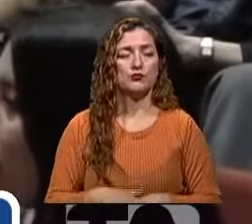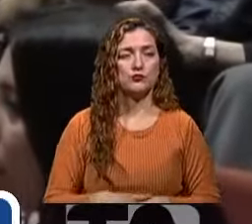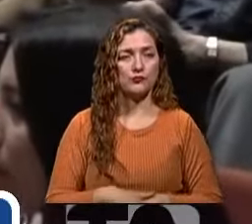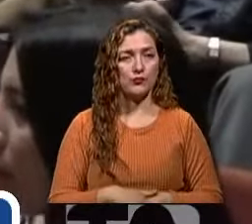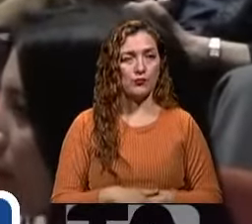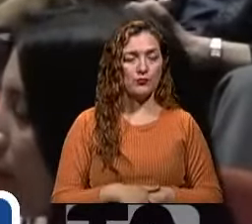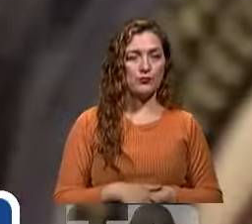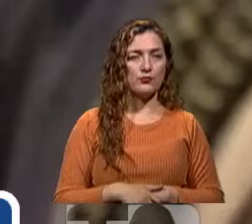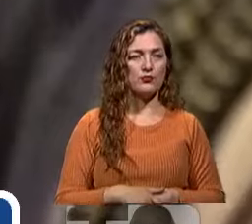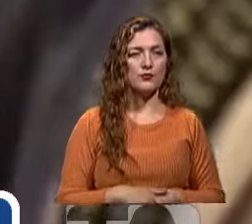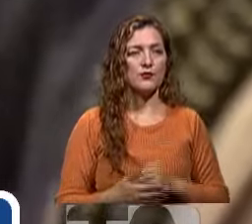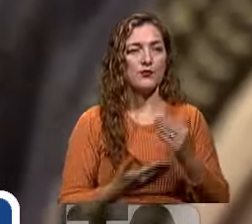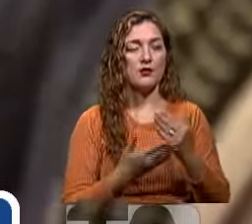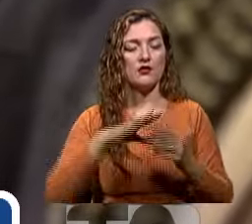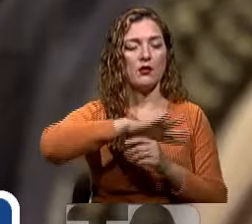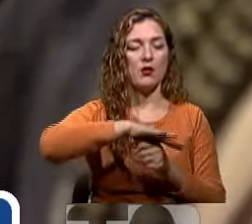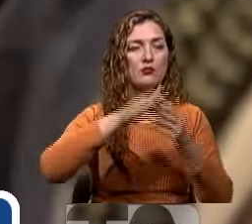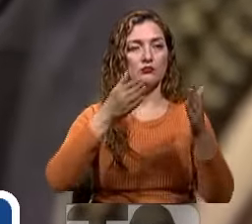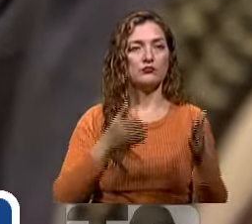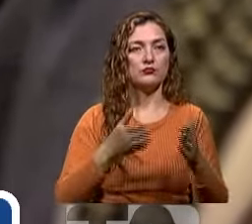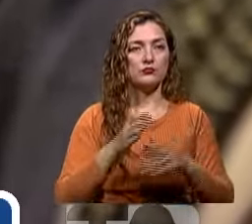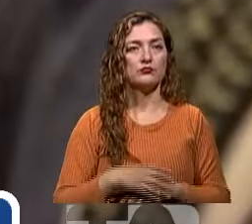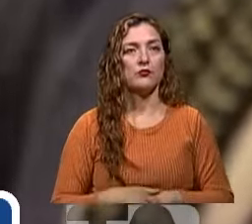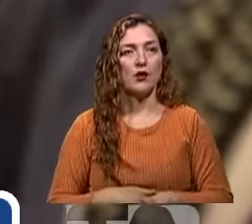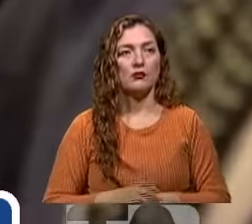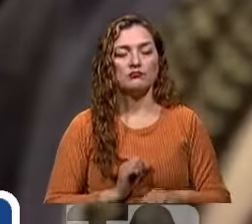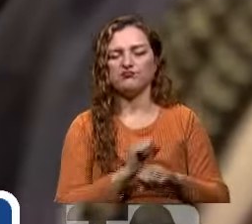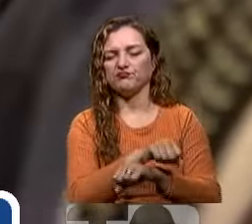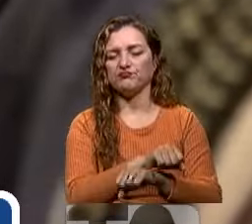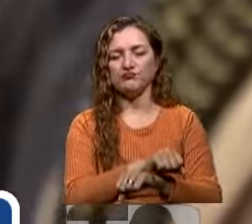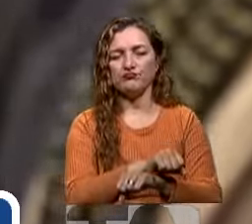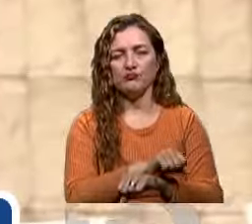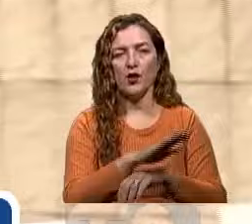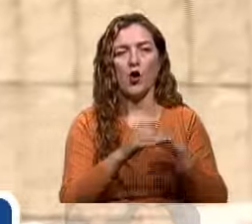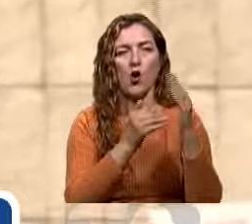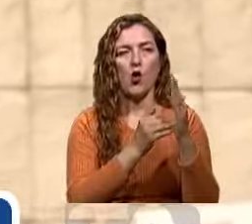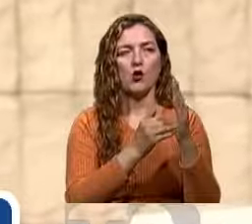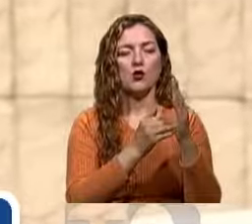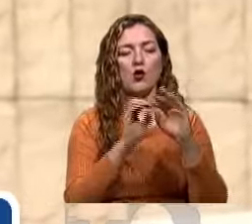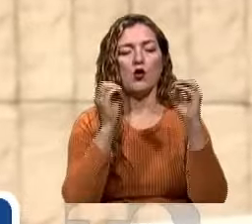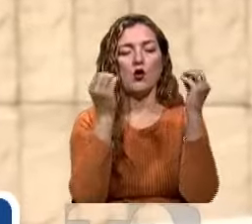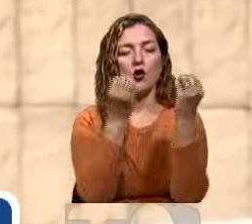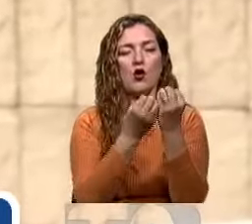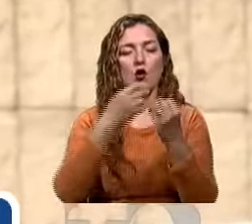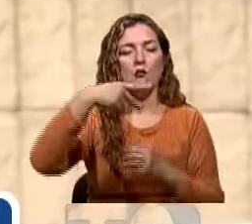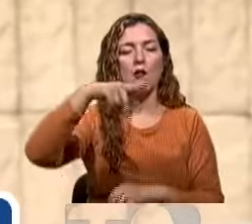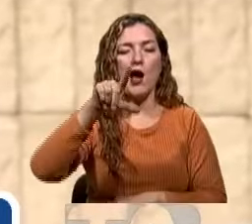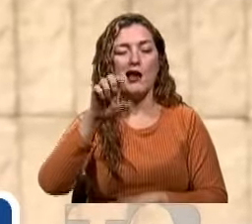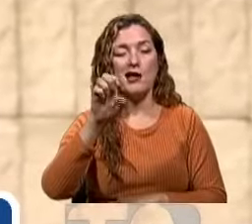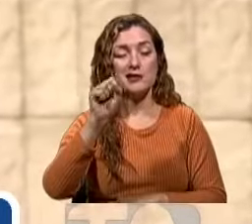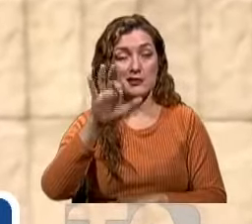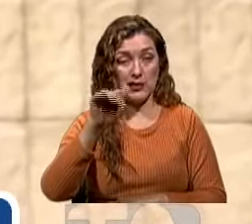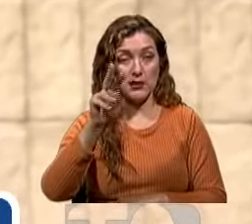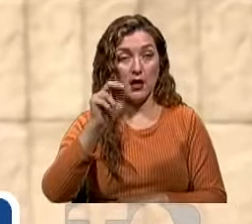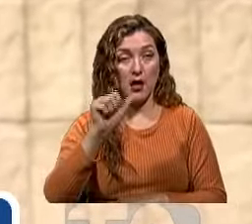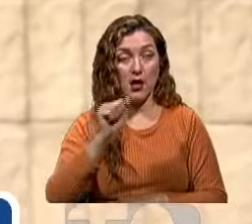el acto, la canciller Gabriela Sommerfeld condenó y repudió los hechos perpetrados por la organización palestina y